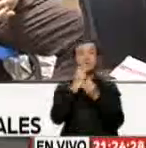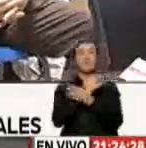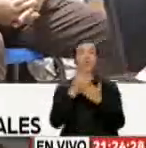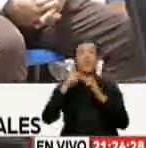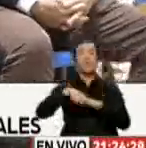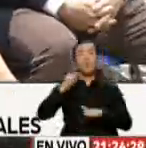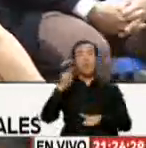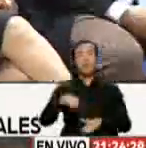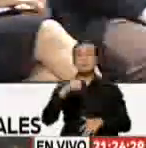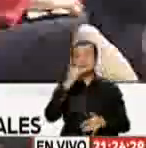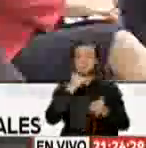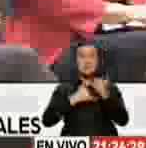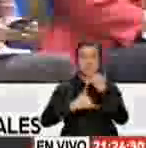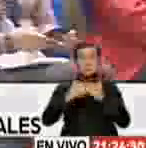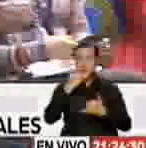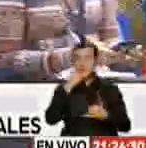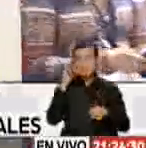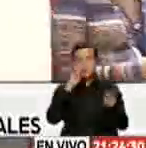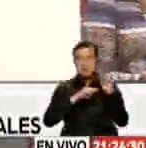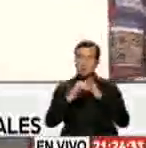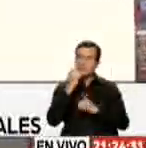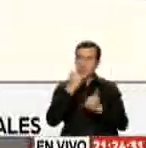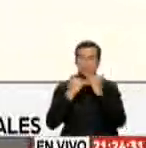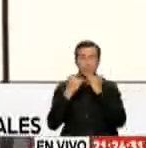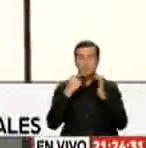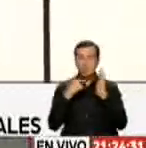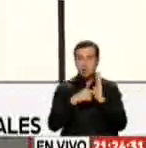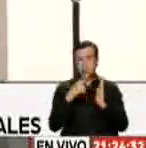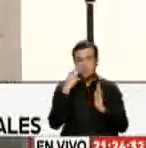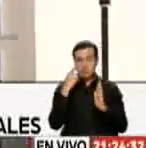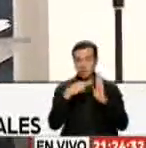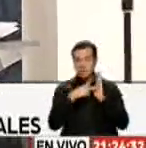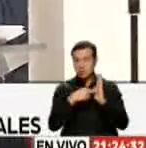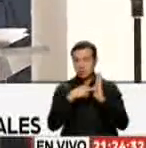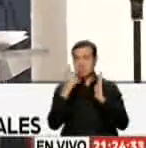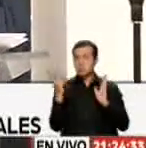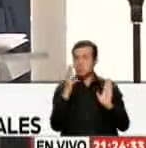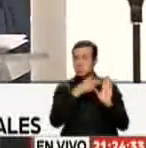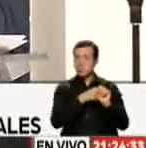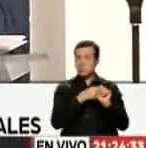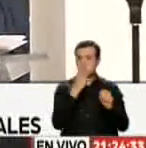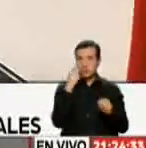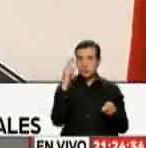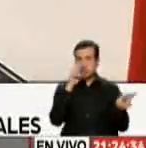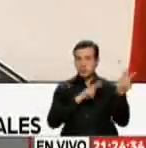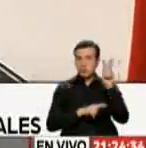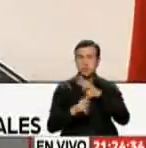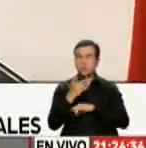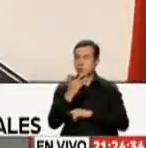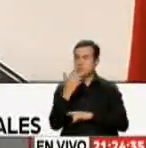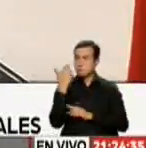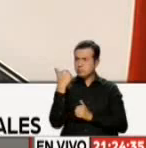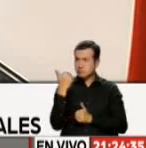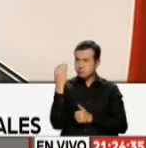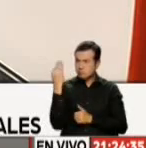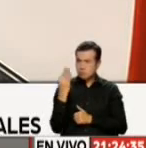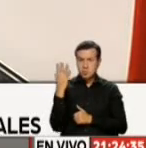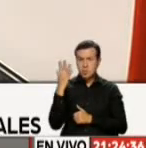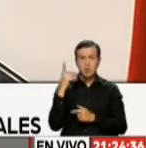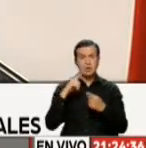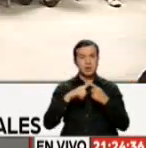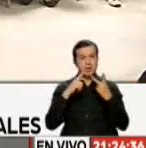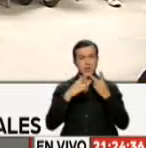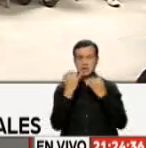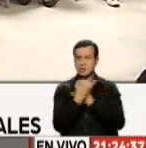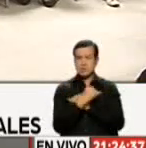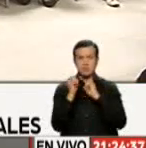jueces incumplieron todos los parámetros de la evaluación. Por ejemplo, que no se verificaron los requisitos para ser parte del organismo, cuestionando así su idoneidad. También que no hubo